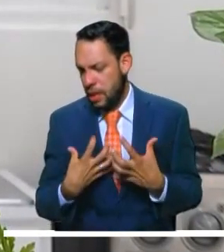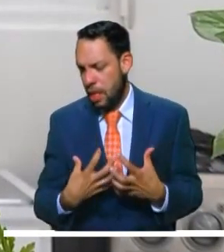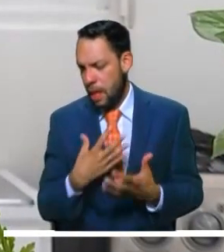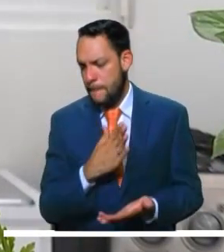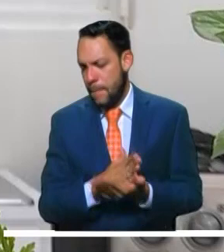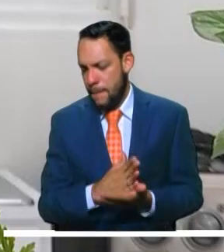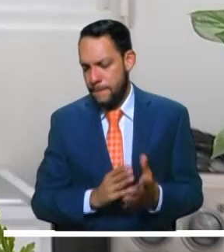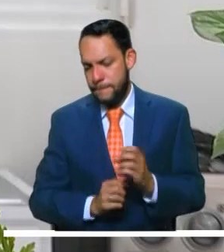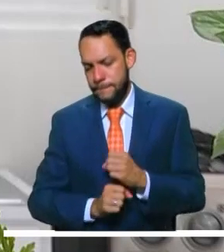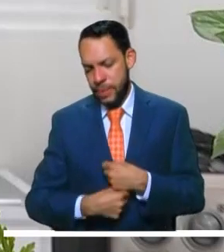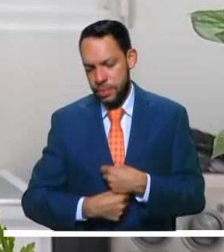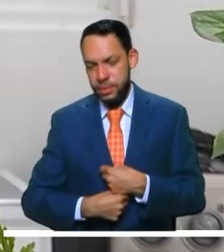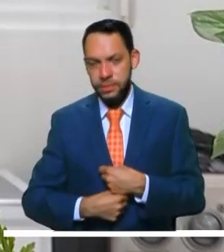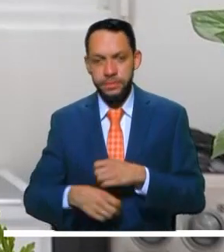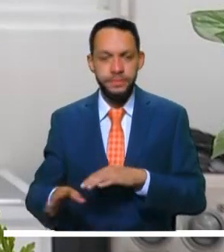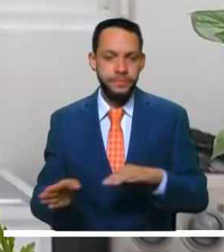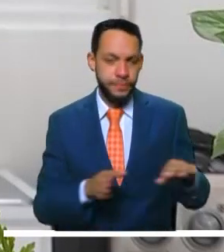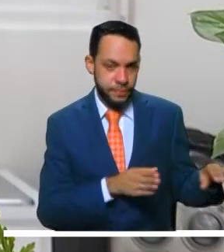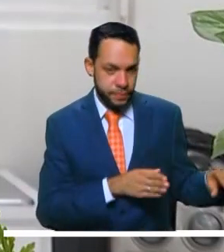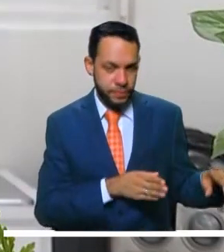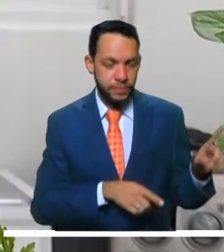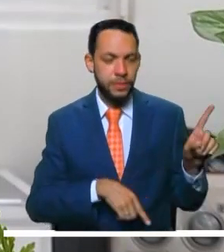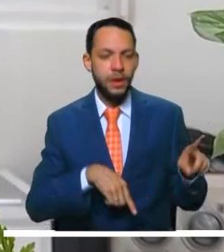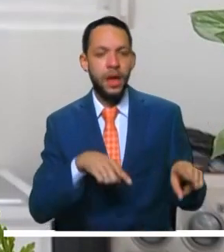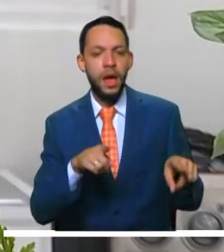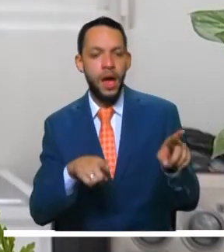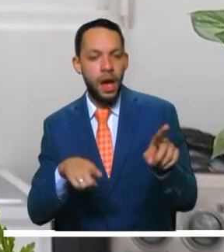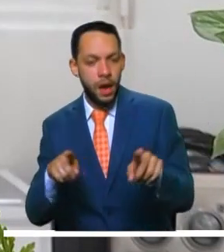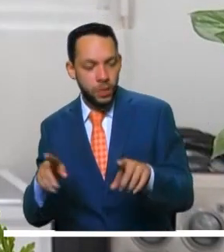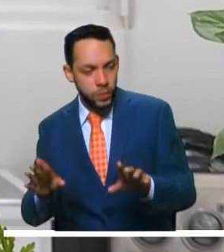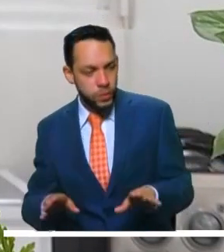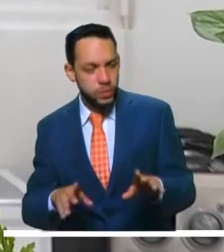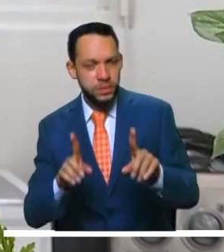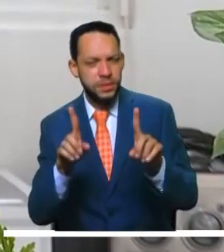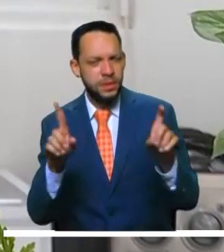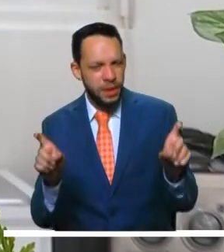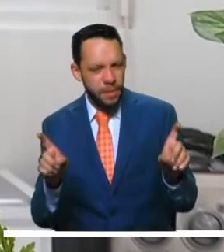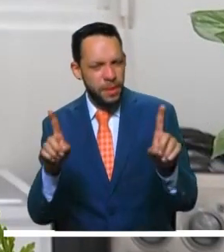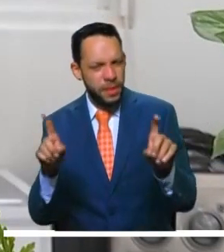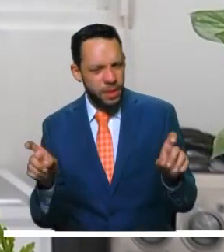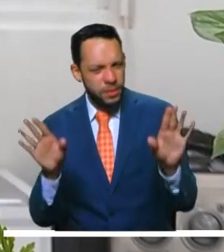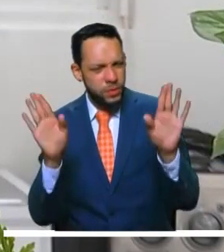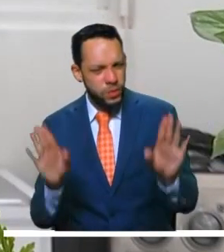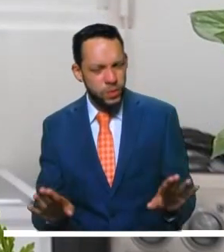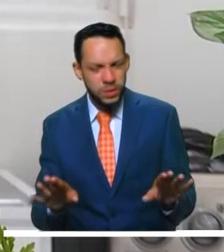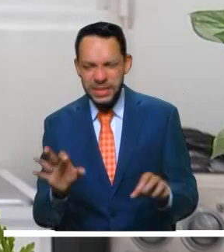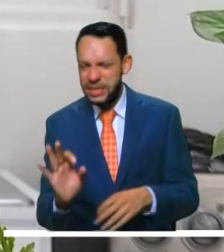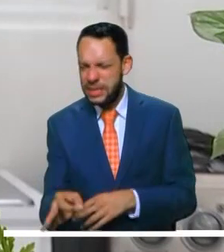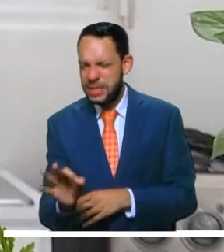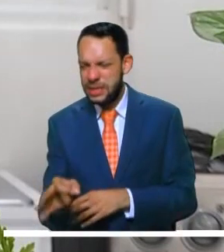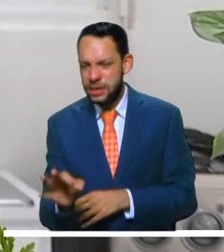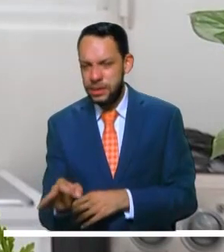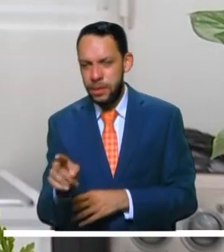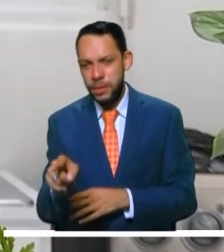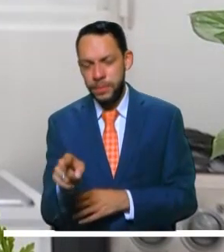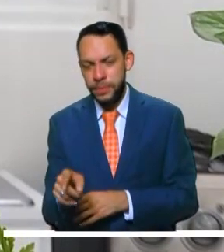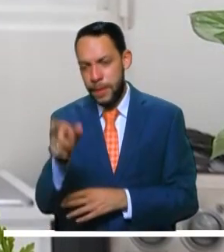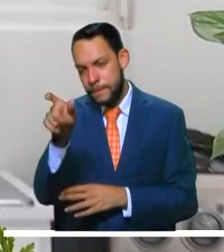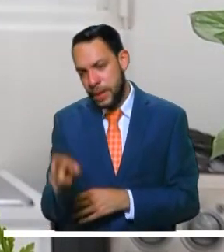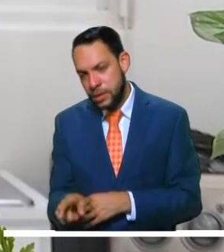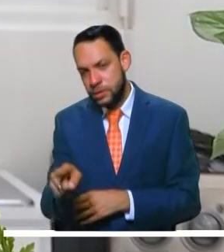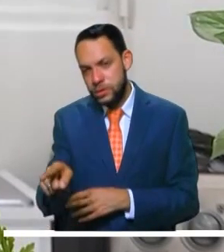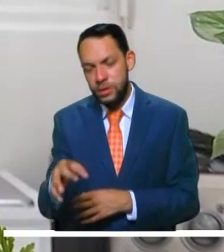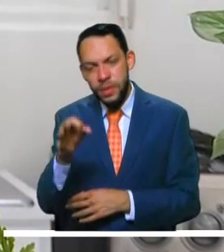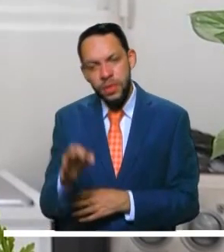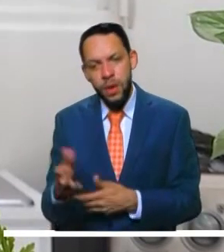los procesos de obesidad. Hay un tema que nosotros tratamos siempre con los pacientes que